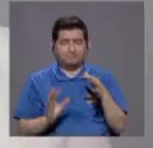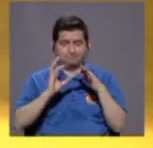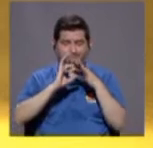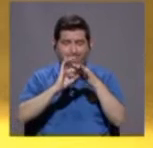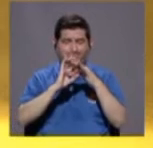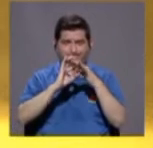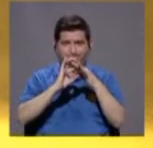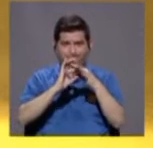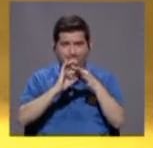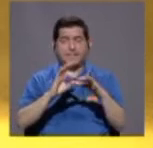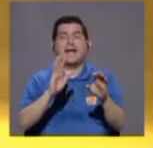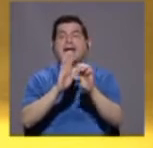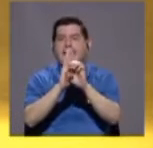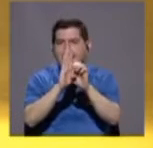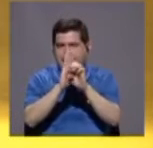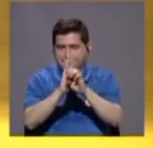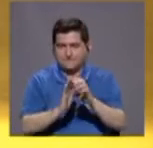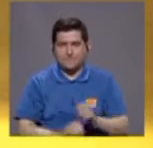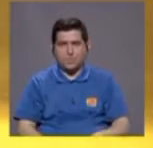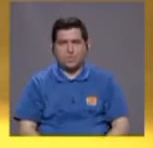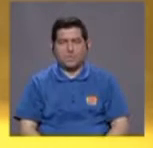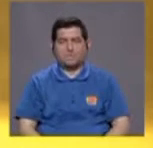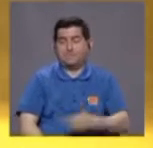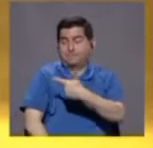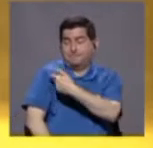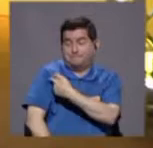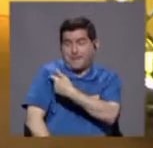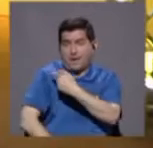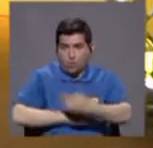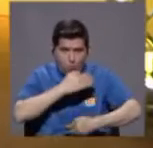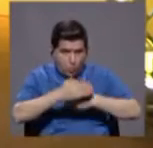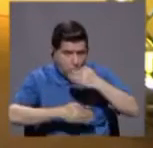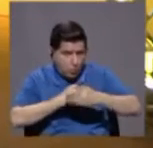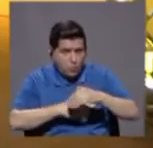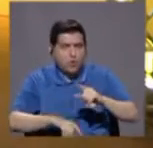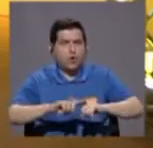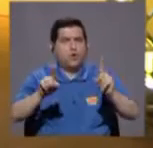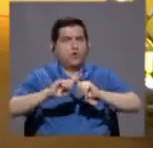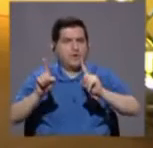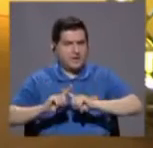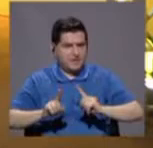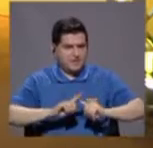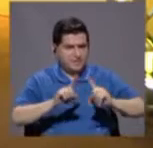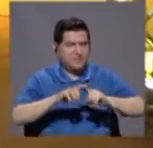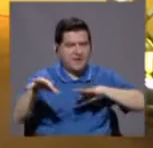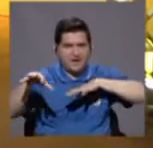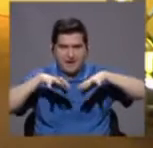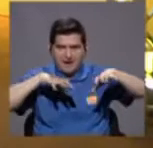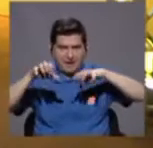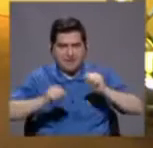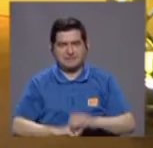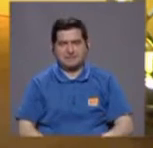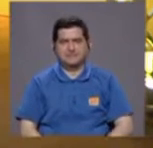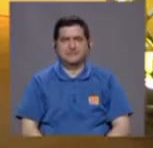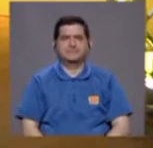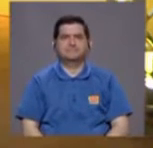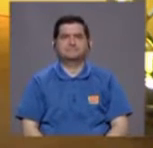educativo. Por ejemplo, las vacunaciones y otra serie de actividades